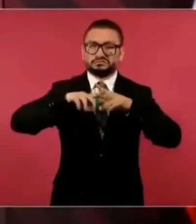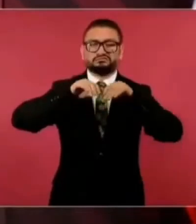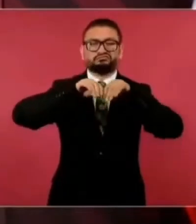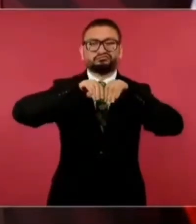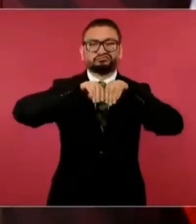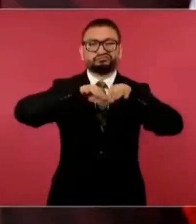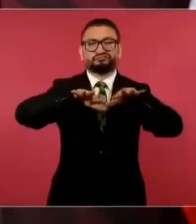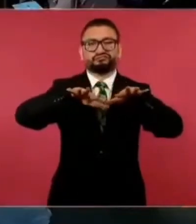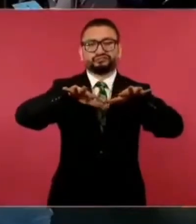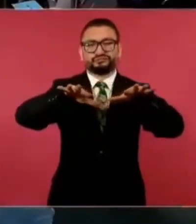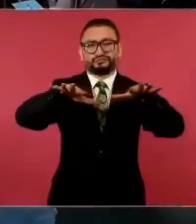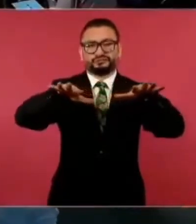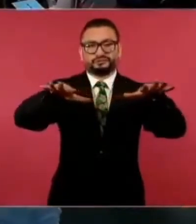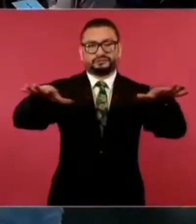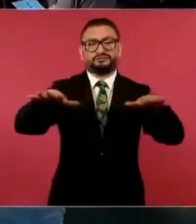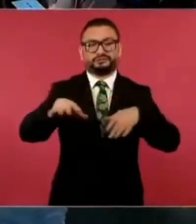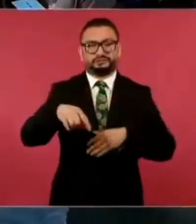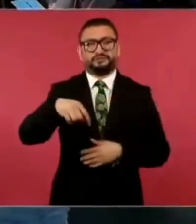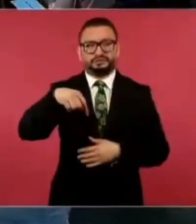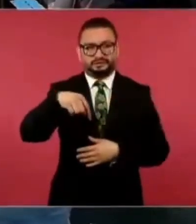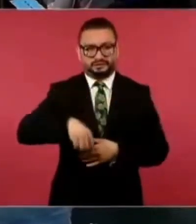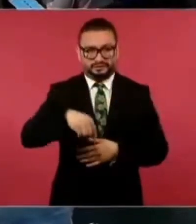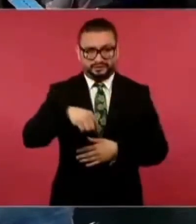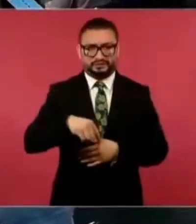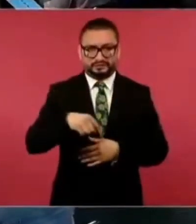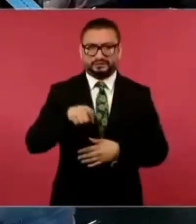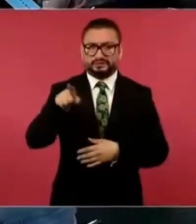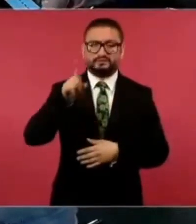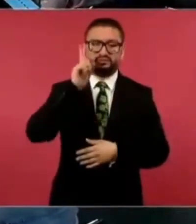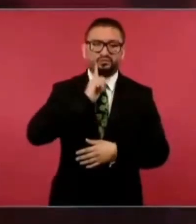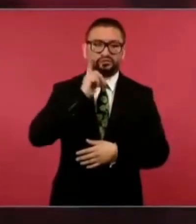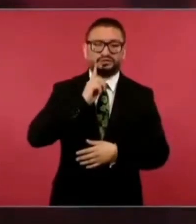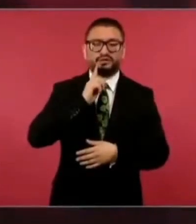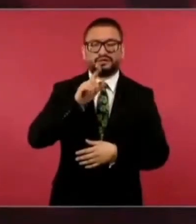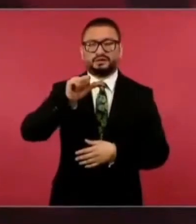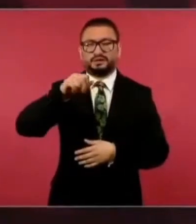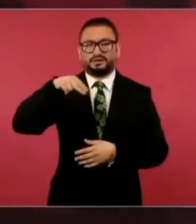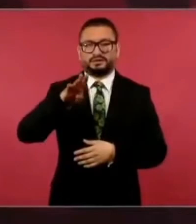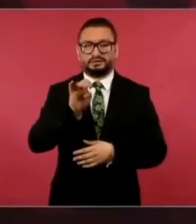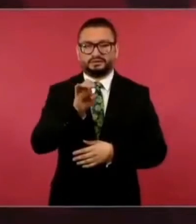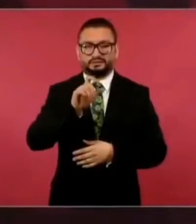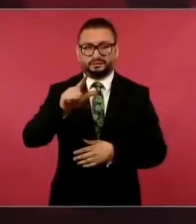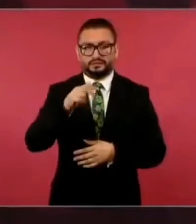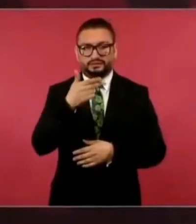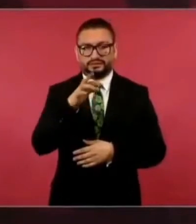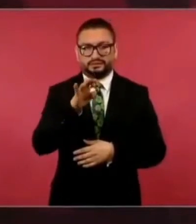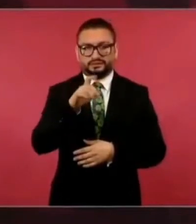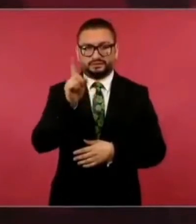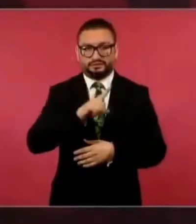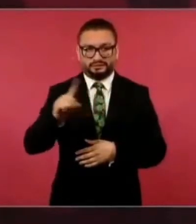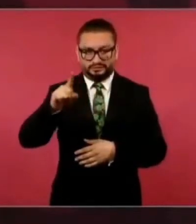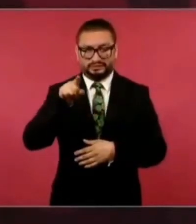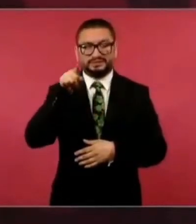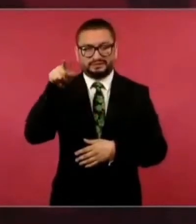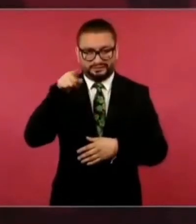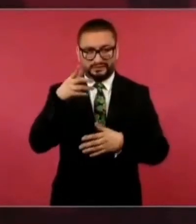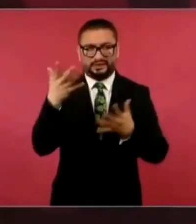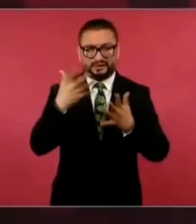campaña. Aquí la señora Anabel Hernández hizo hasta un libro